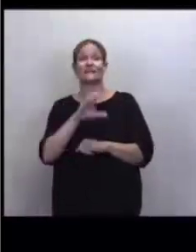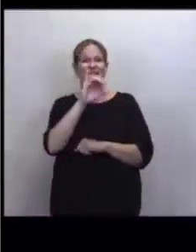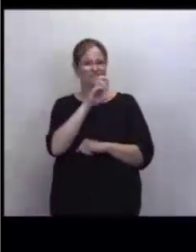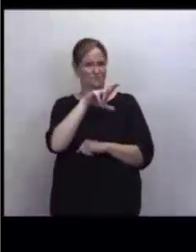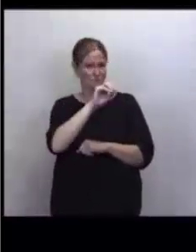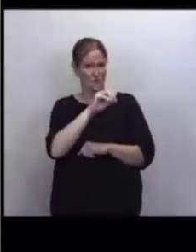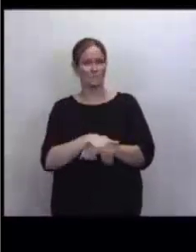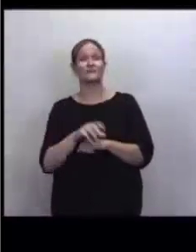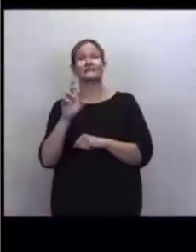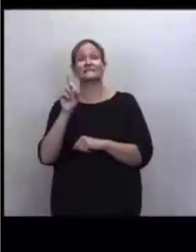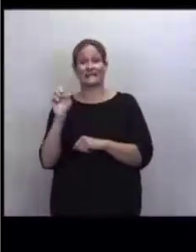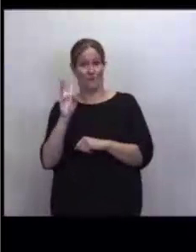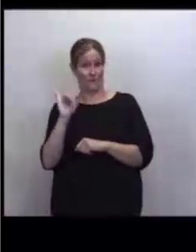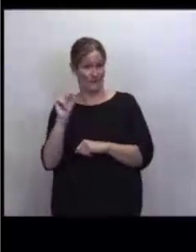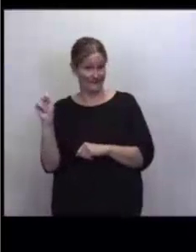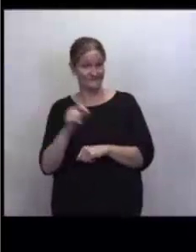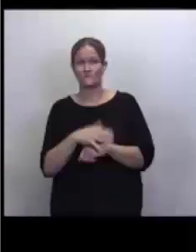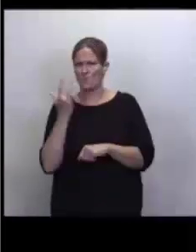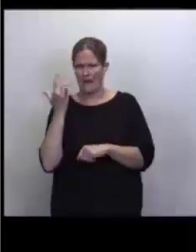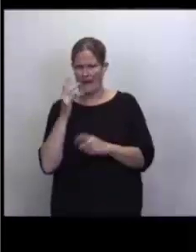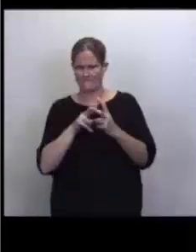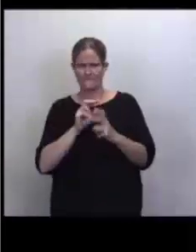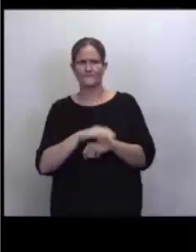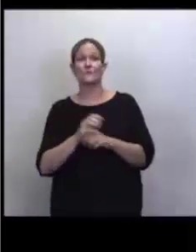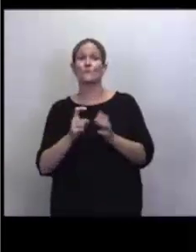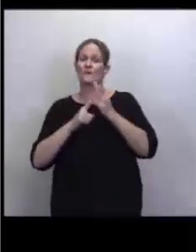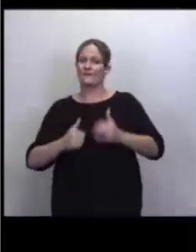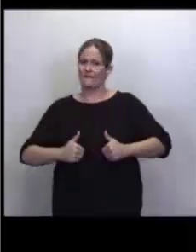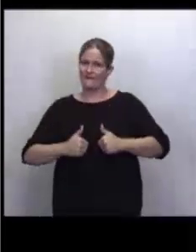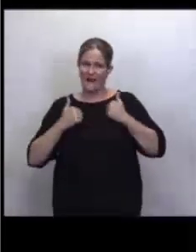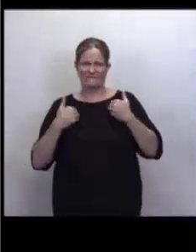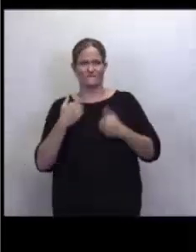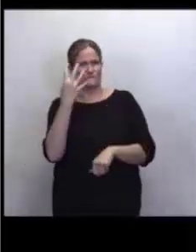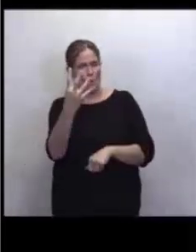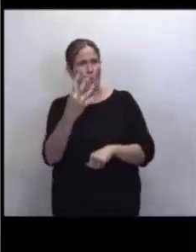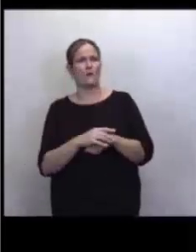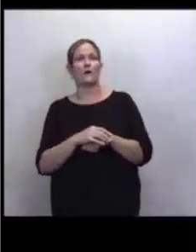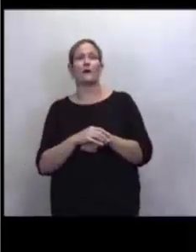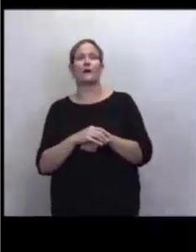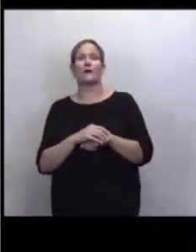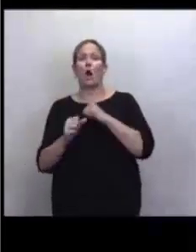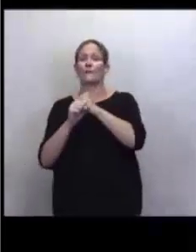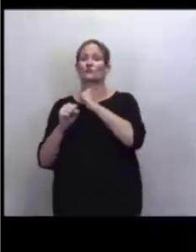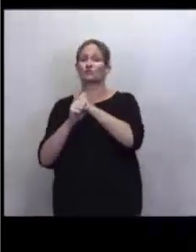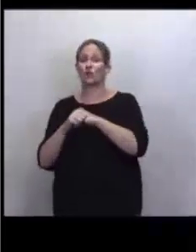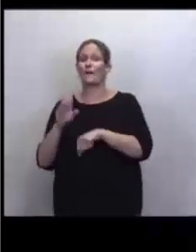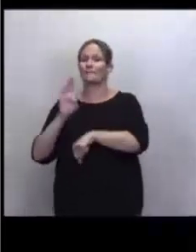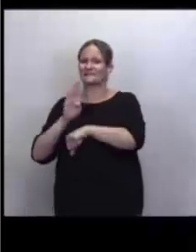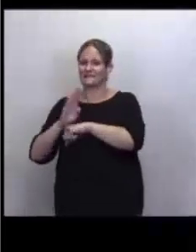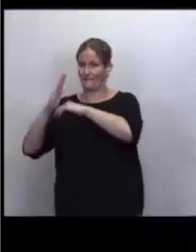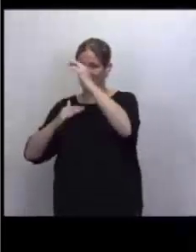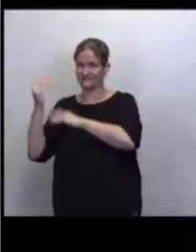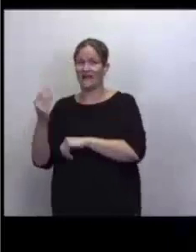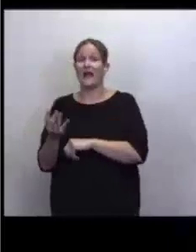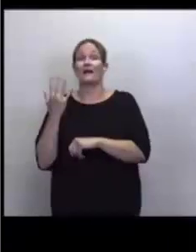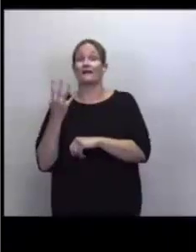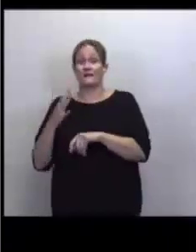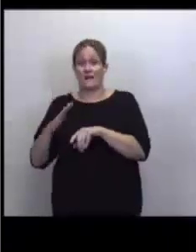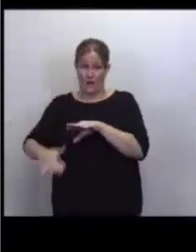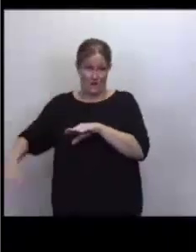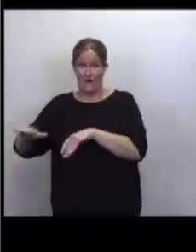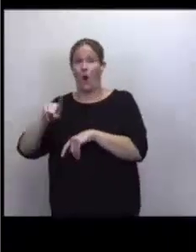alternativa de red comunitaria requeriría la adquisición de 4 edificios comerciales, así como porciones de terreno de